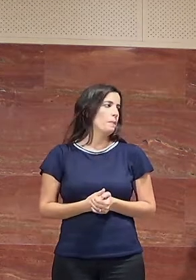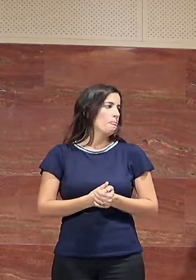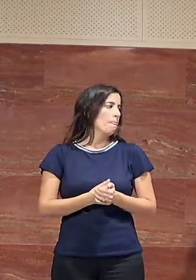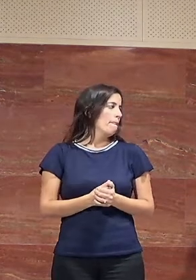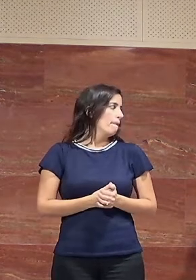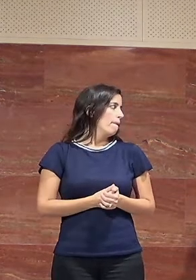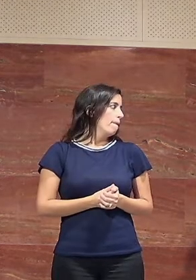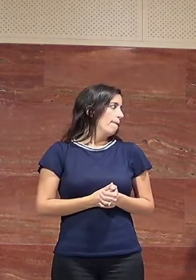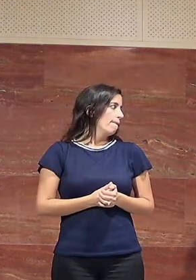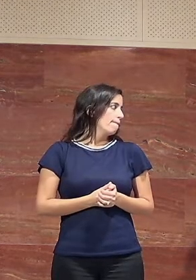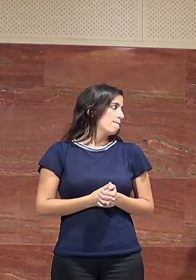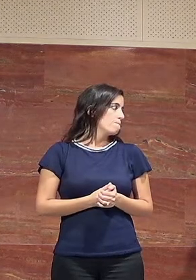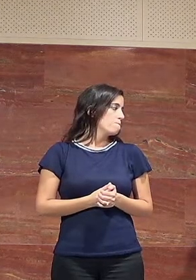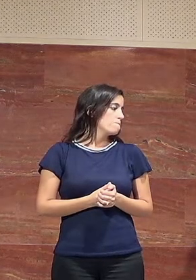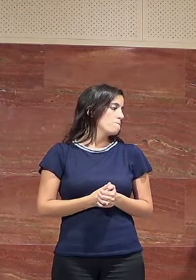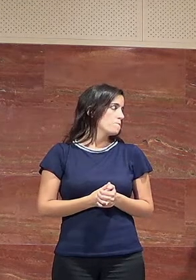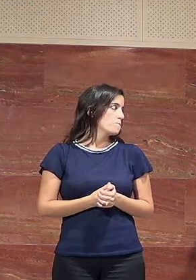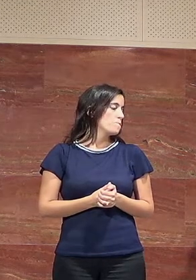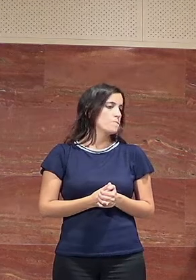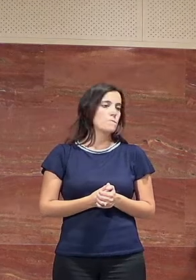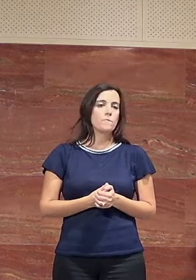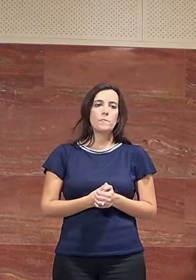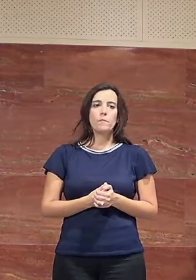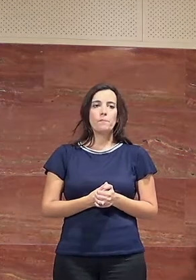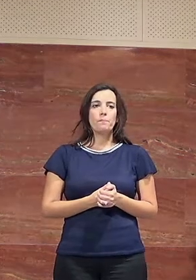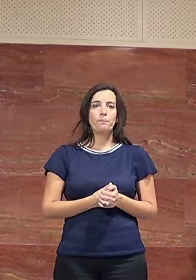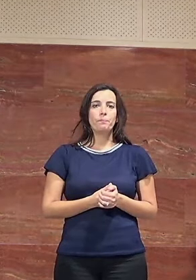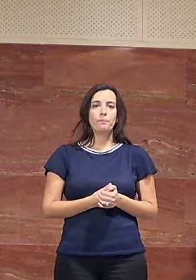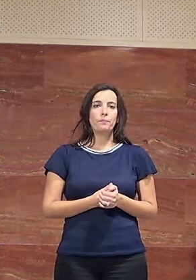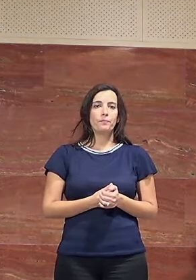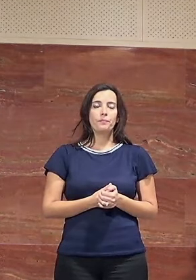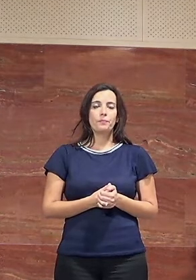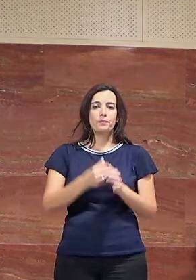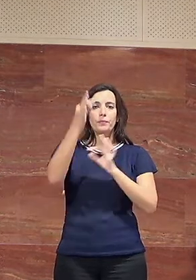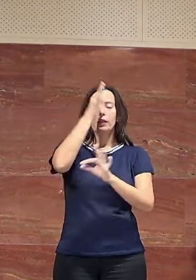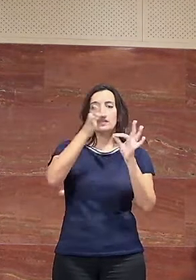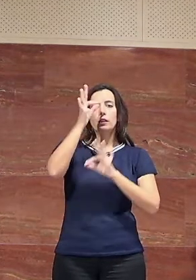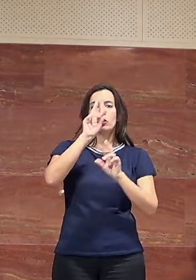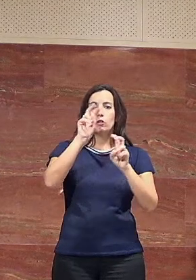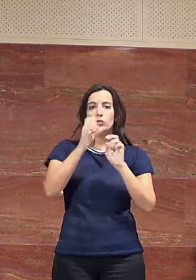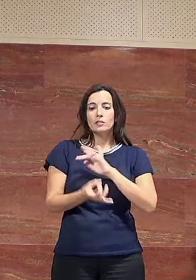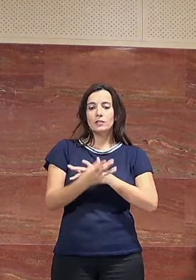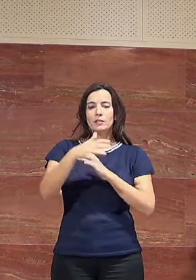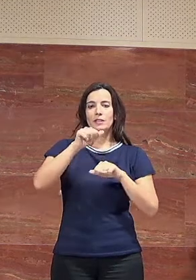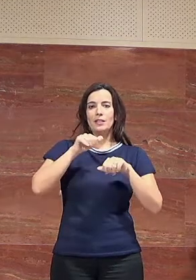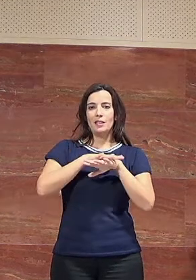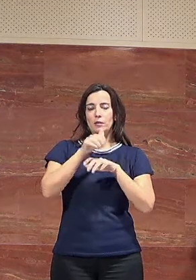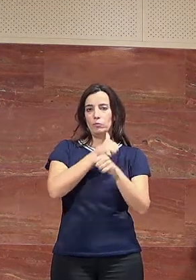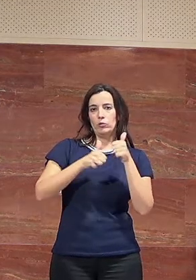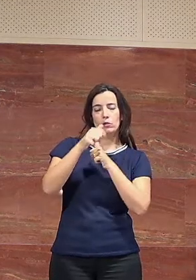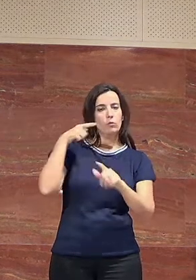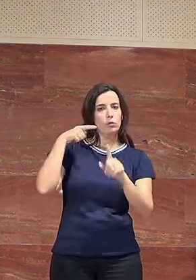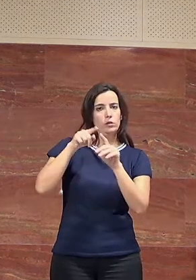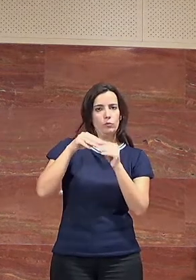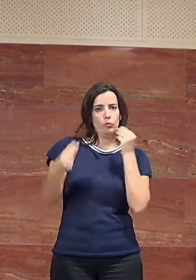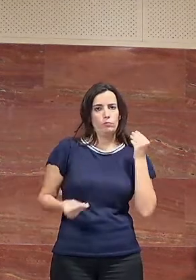Bien, bueno, pues dentro de los criterios de trazado de esa red prioritaria, que es un poco de los objetivos principales de este documento,